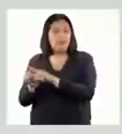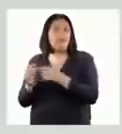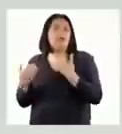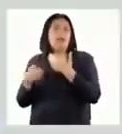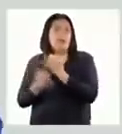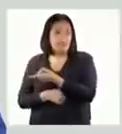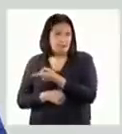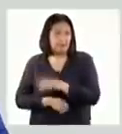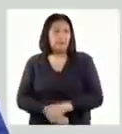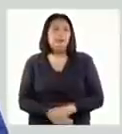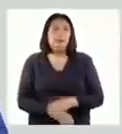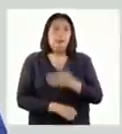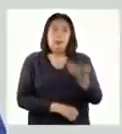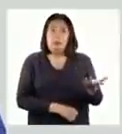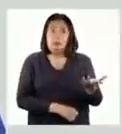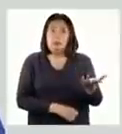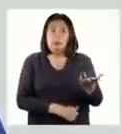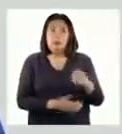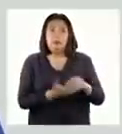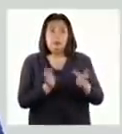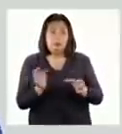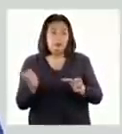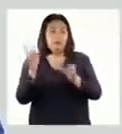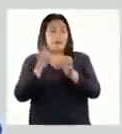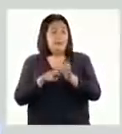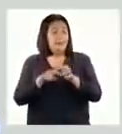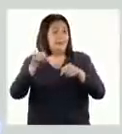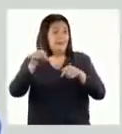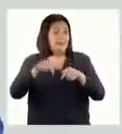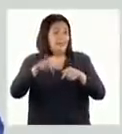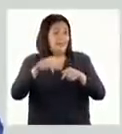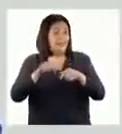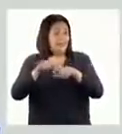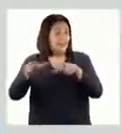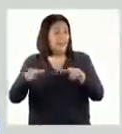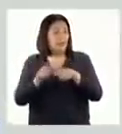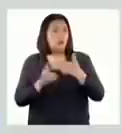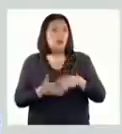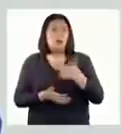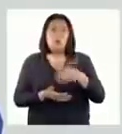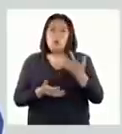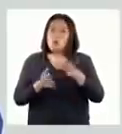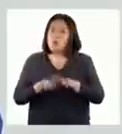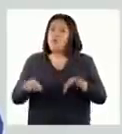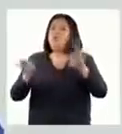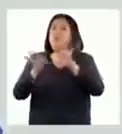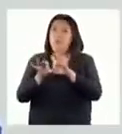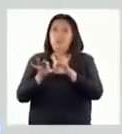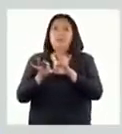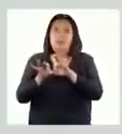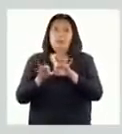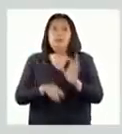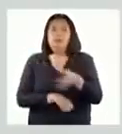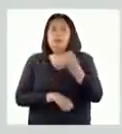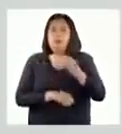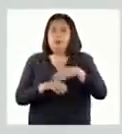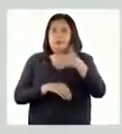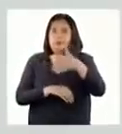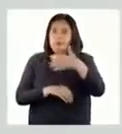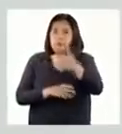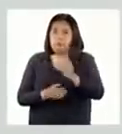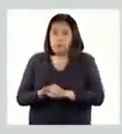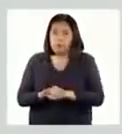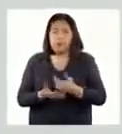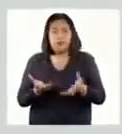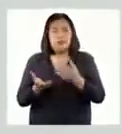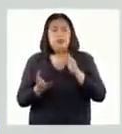animales. Los seres pertenecientes a este eslabón son muy importantes porque luego de